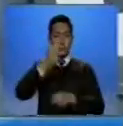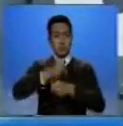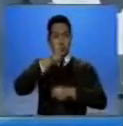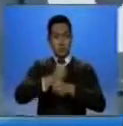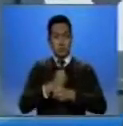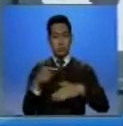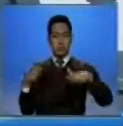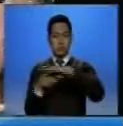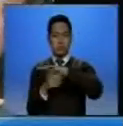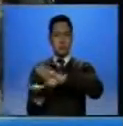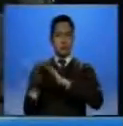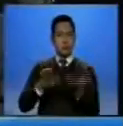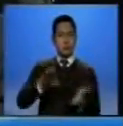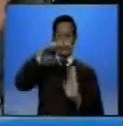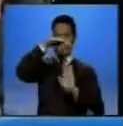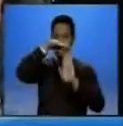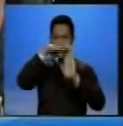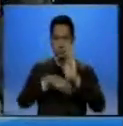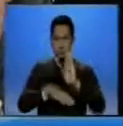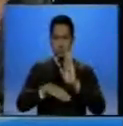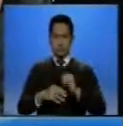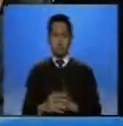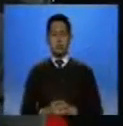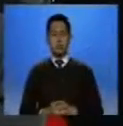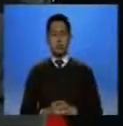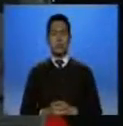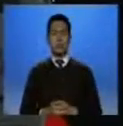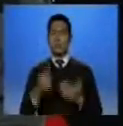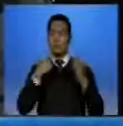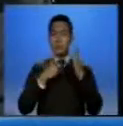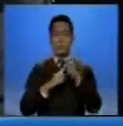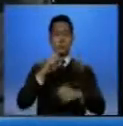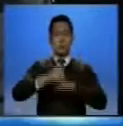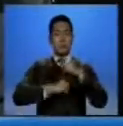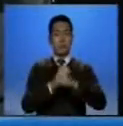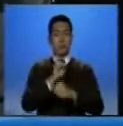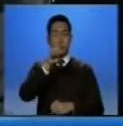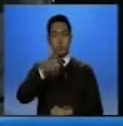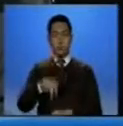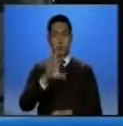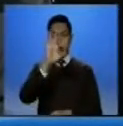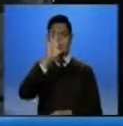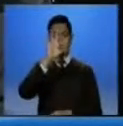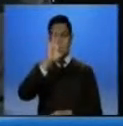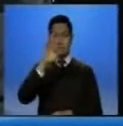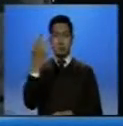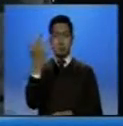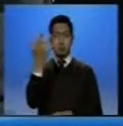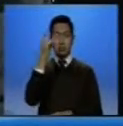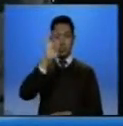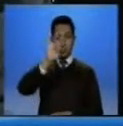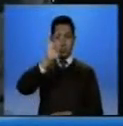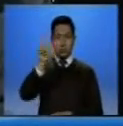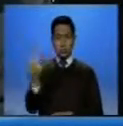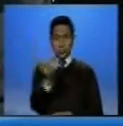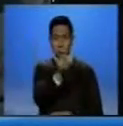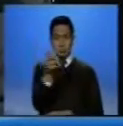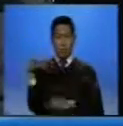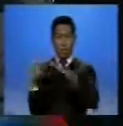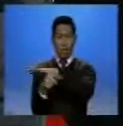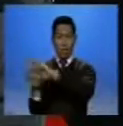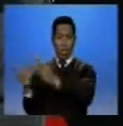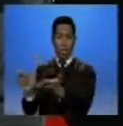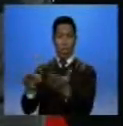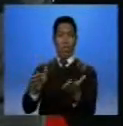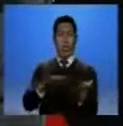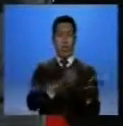de homicidios. Teníamos al 2009 una tasa de 18 muertes por cada 100.000 habitantes. Hoy